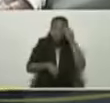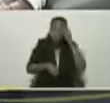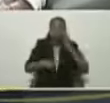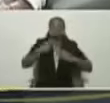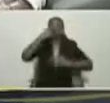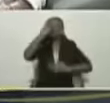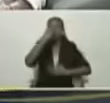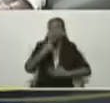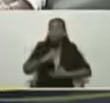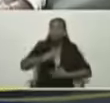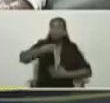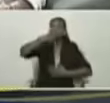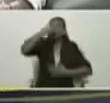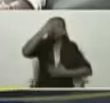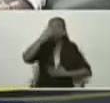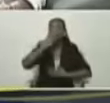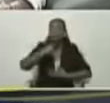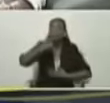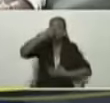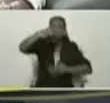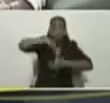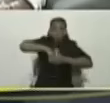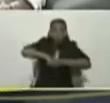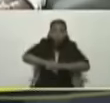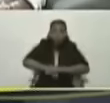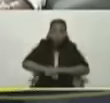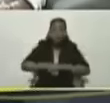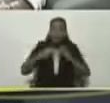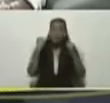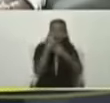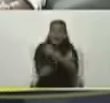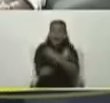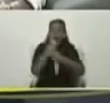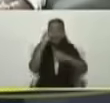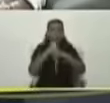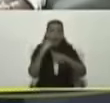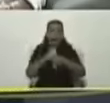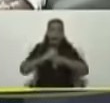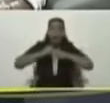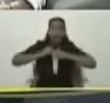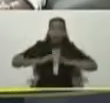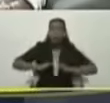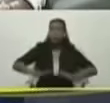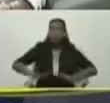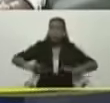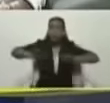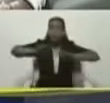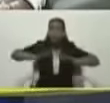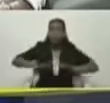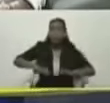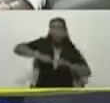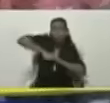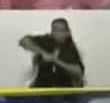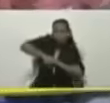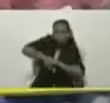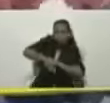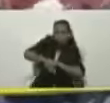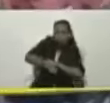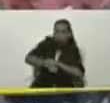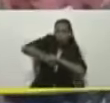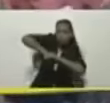respirar, y luego cuando empiecen la relajación, su trabajo de parto